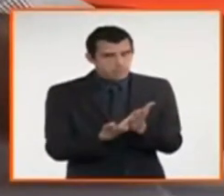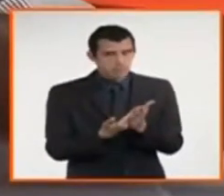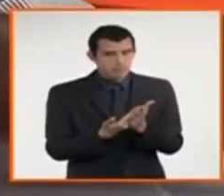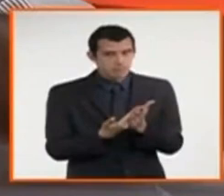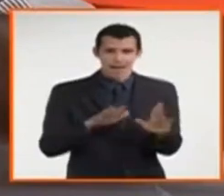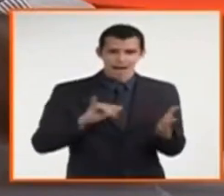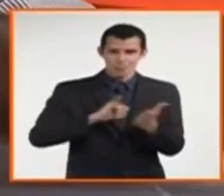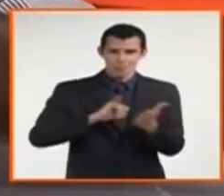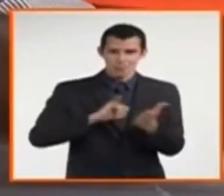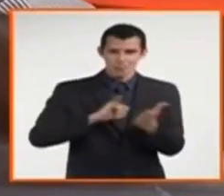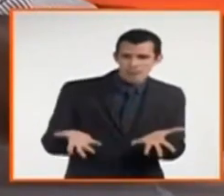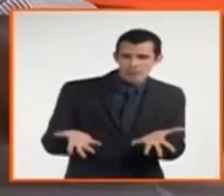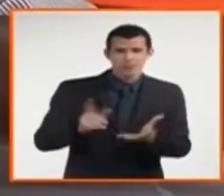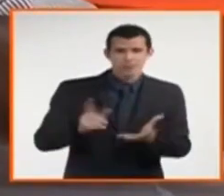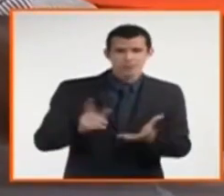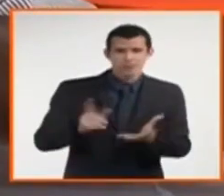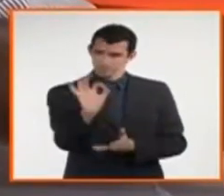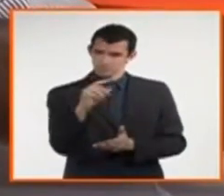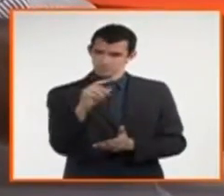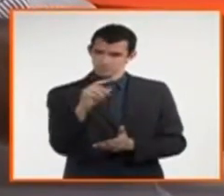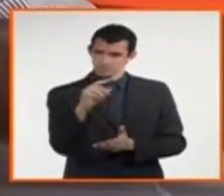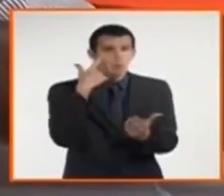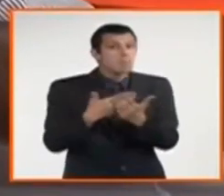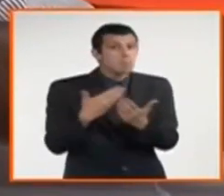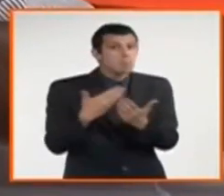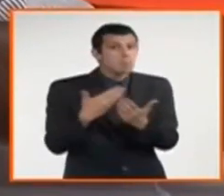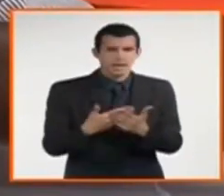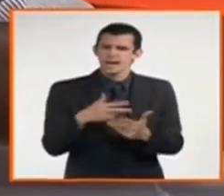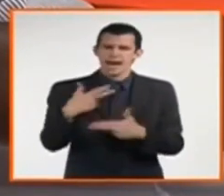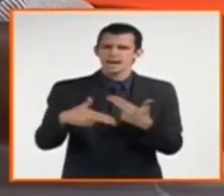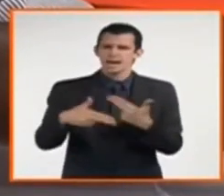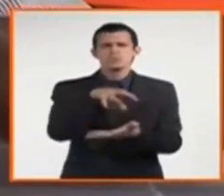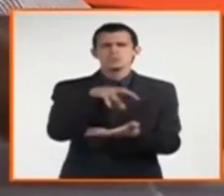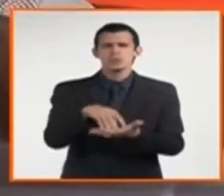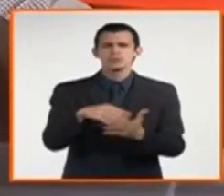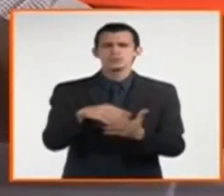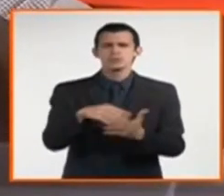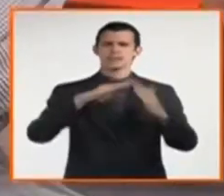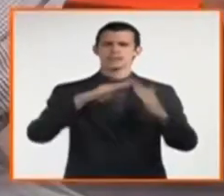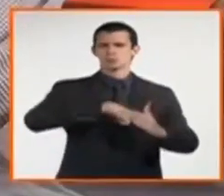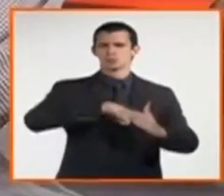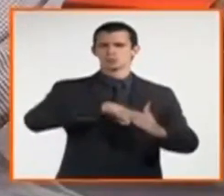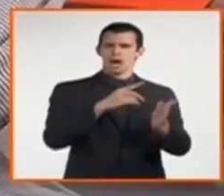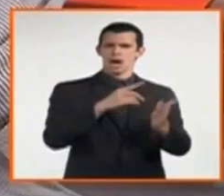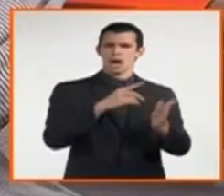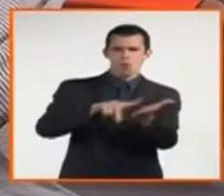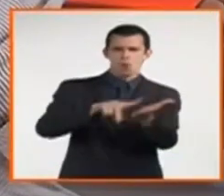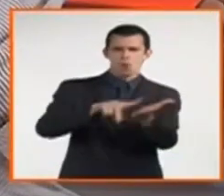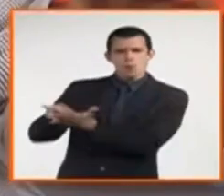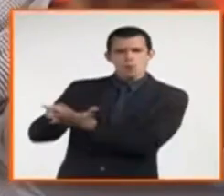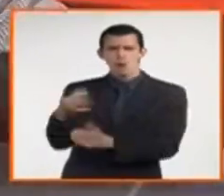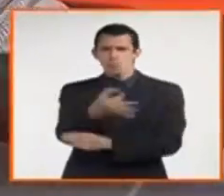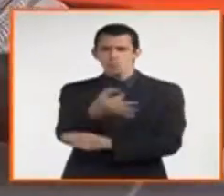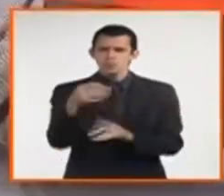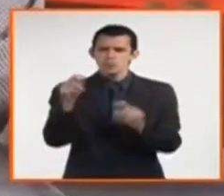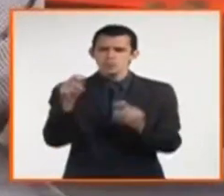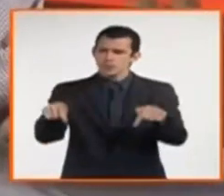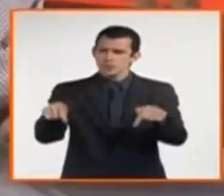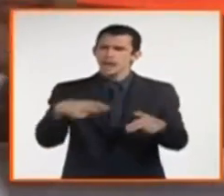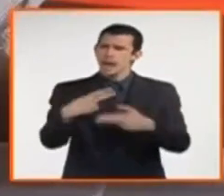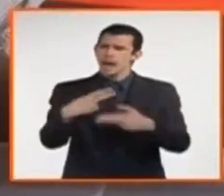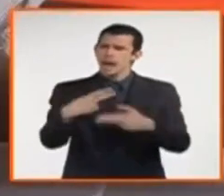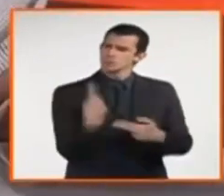de la cultura en el universo de las casas cultura vamos a hacer algo parecido a esto estamos soñando